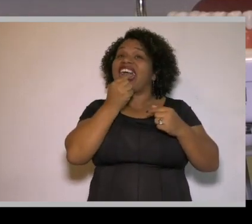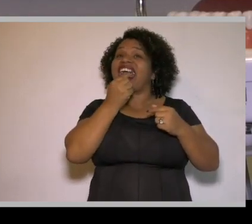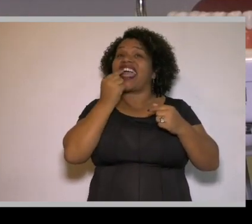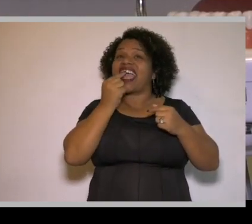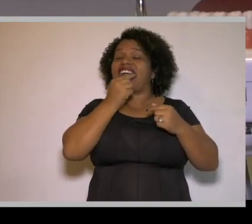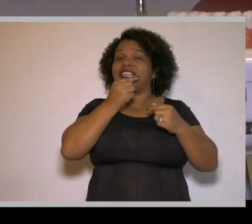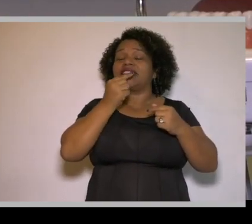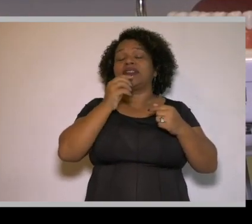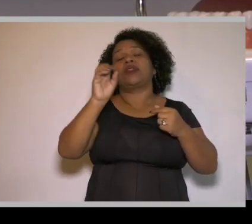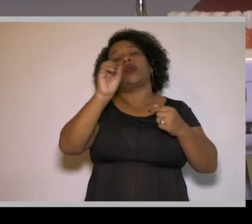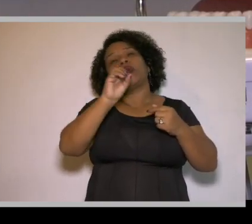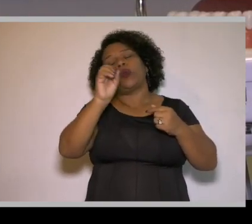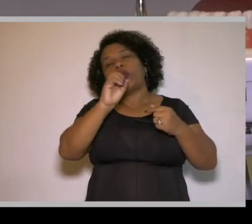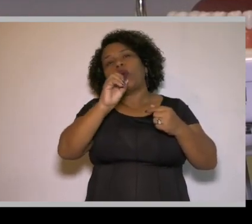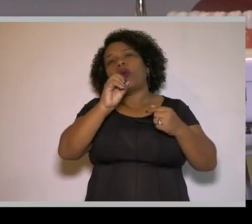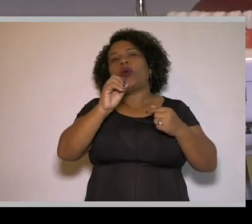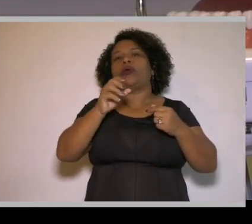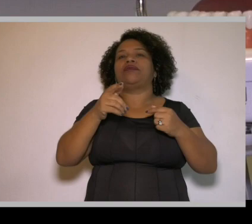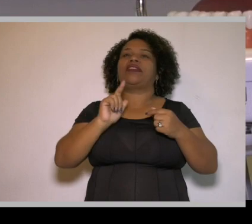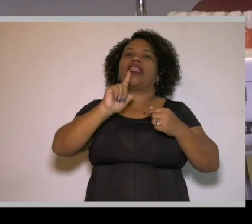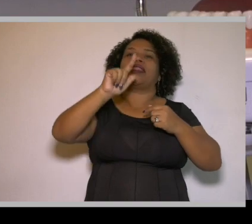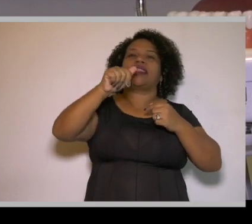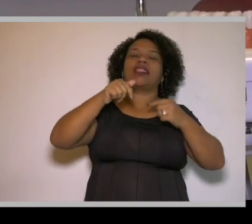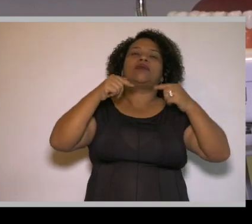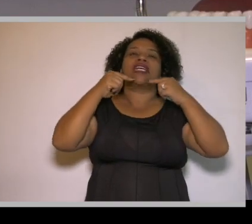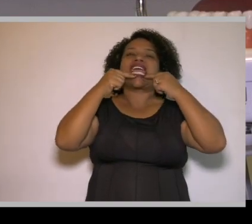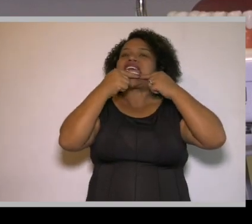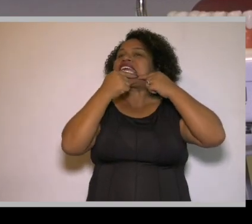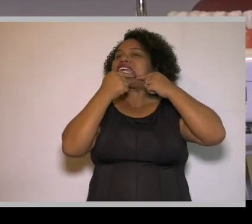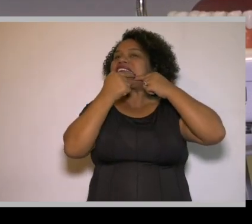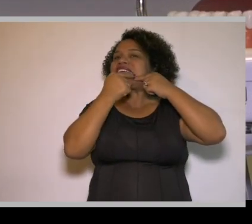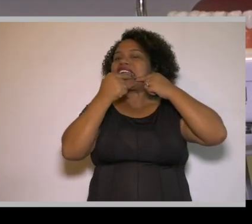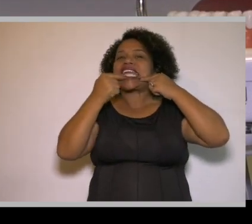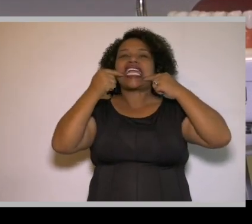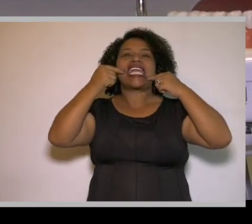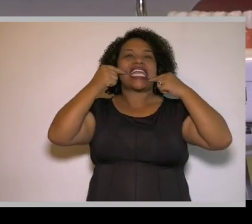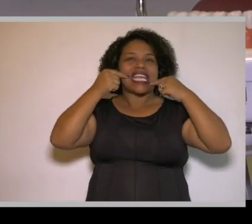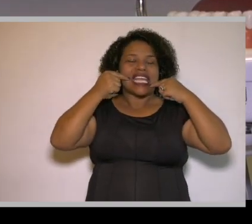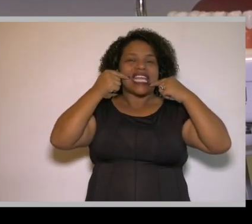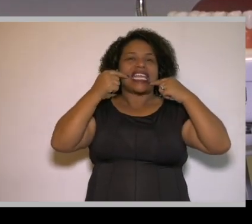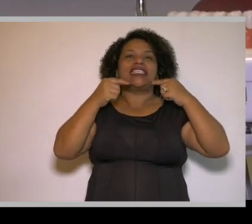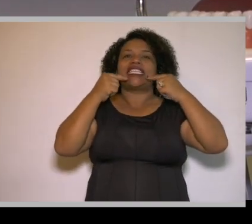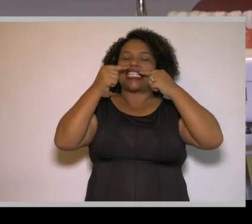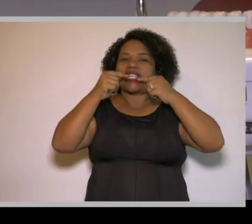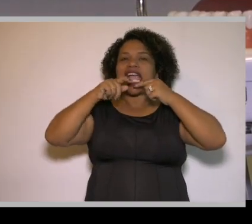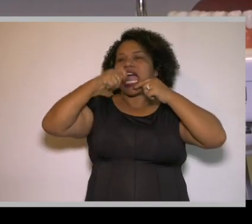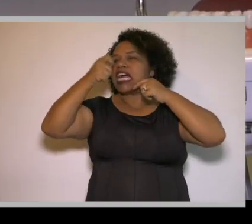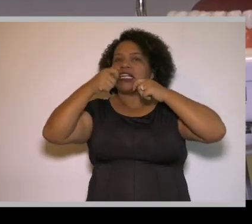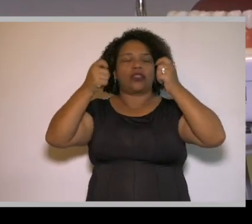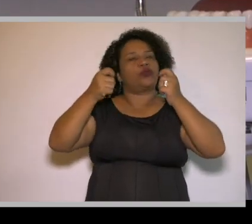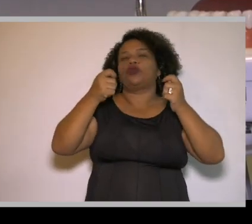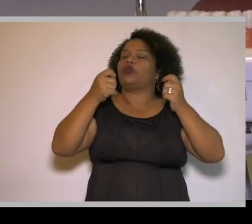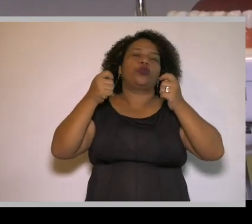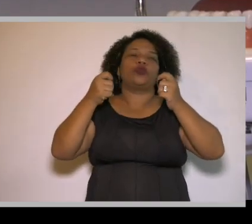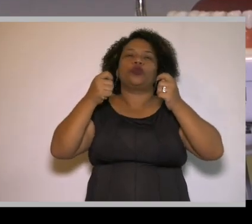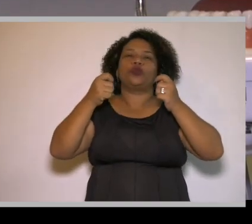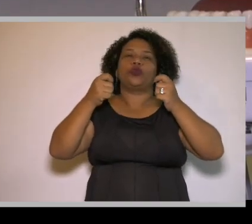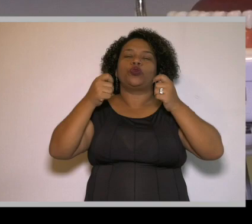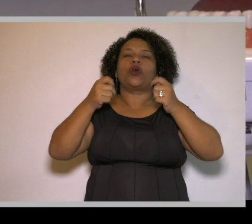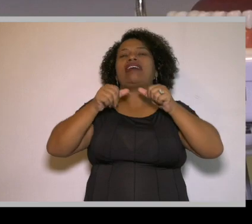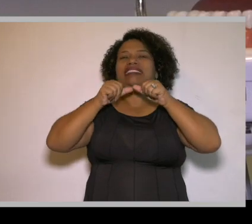ser con una dieta líquida, suave, y diciéndole al niño que no hable mucho, o le podemos colocar